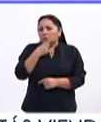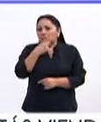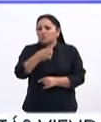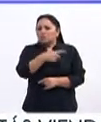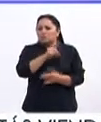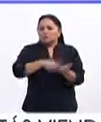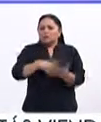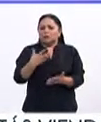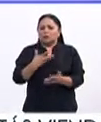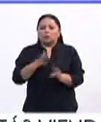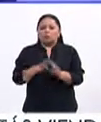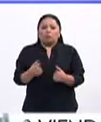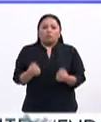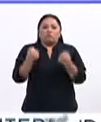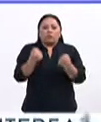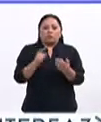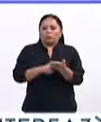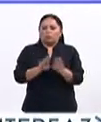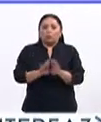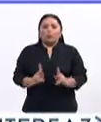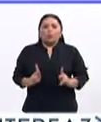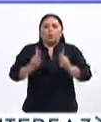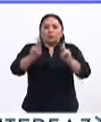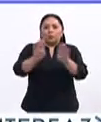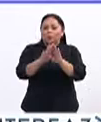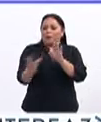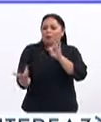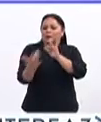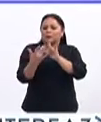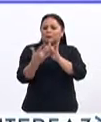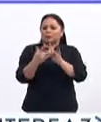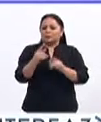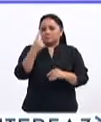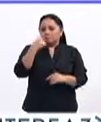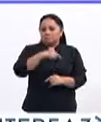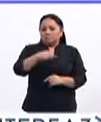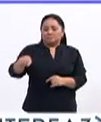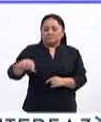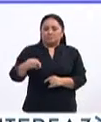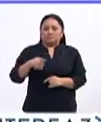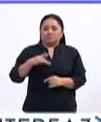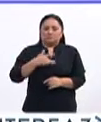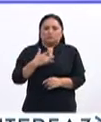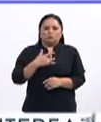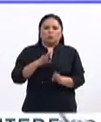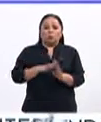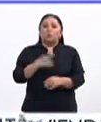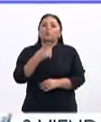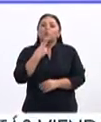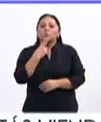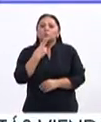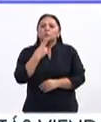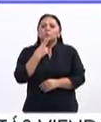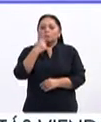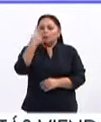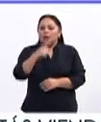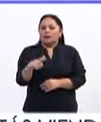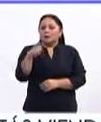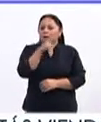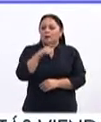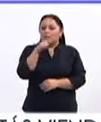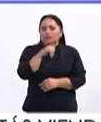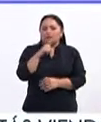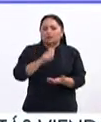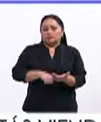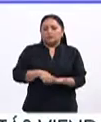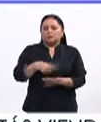tiene como un fuerte puente o gran cercanía con Lezama Lima, que es el uso del lenguaje, digamos,